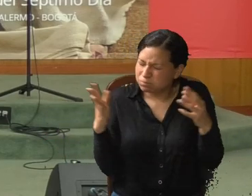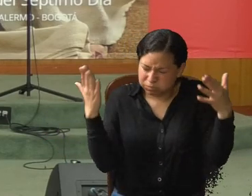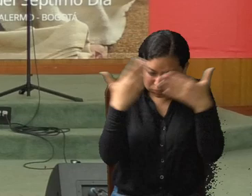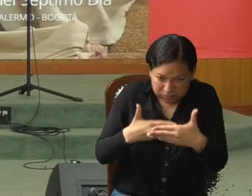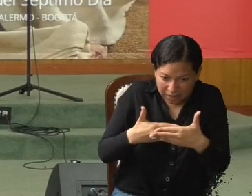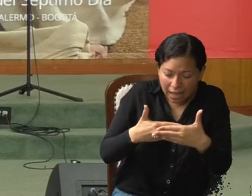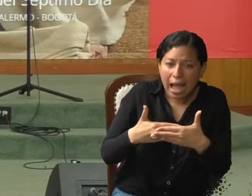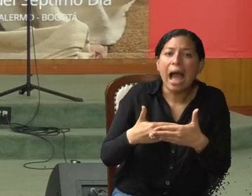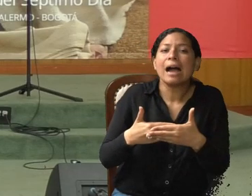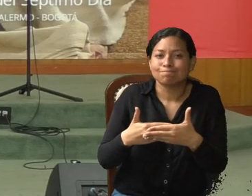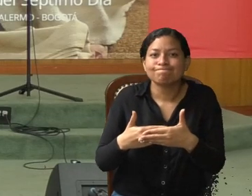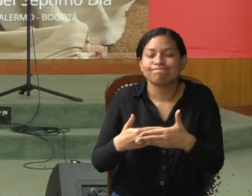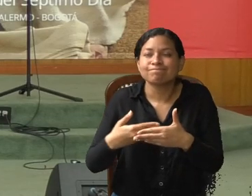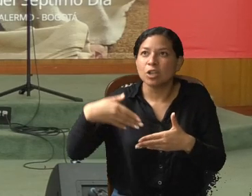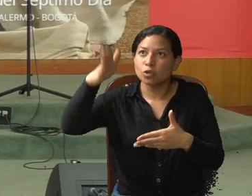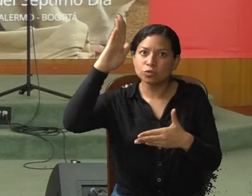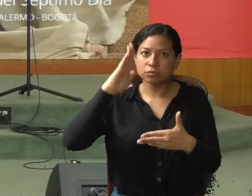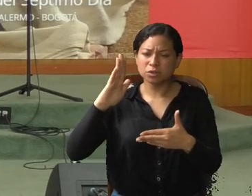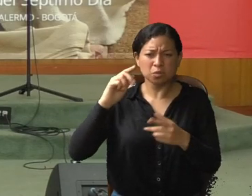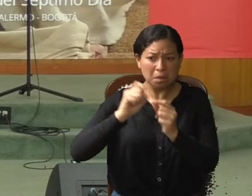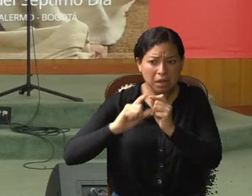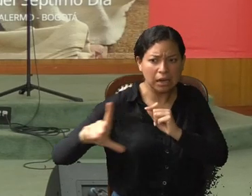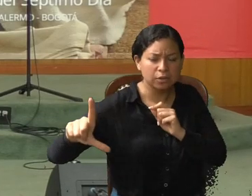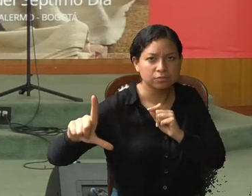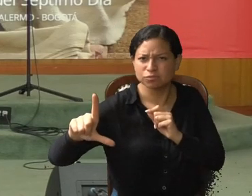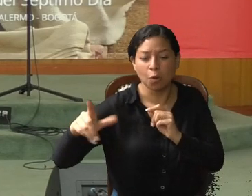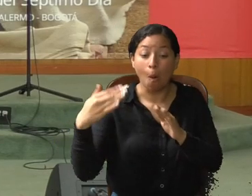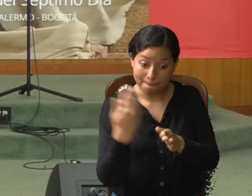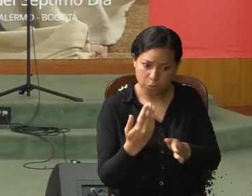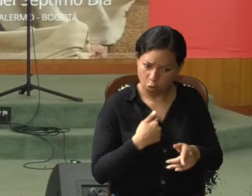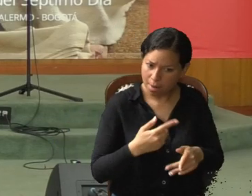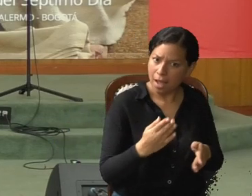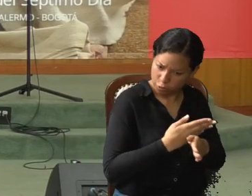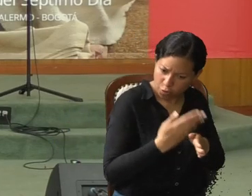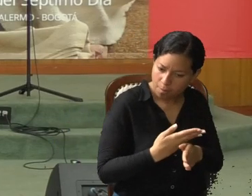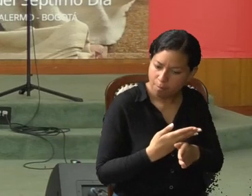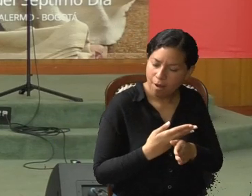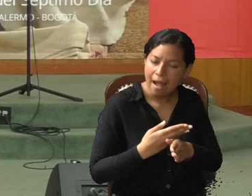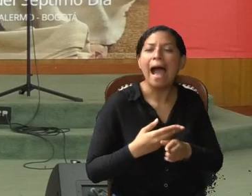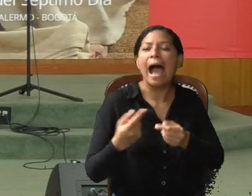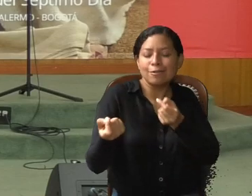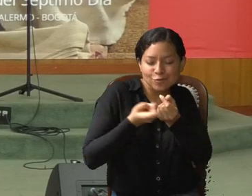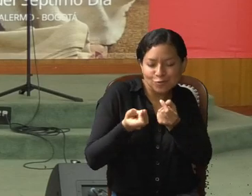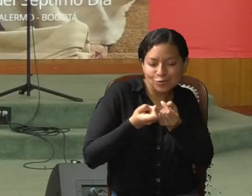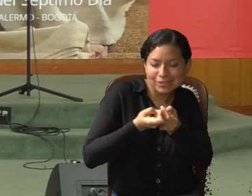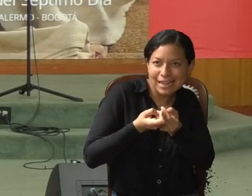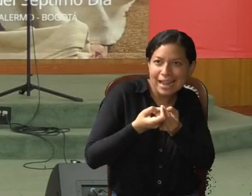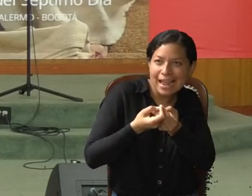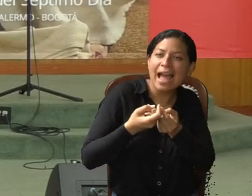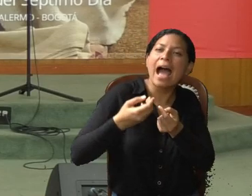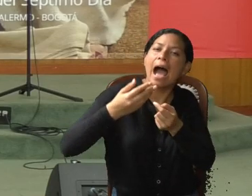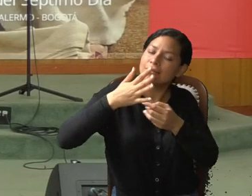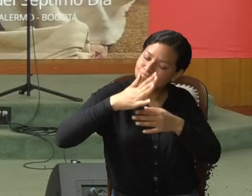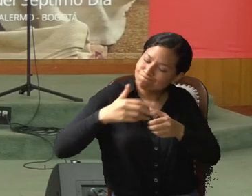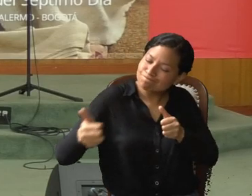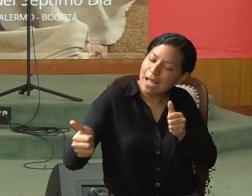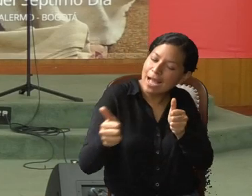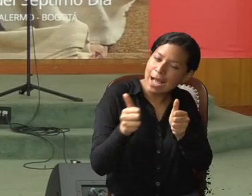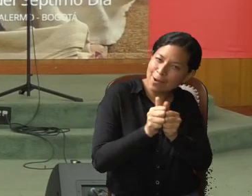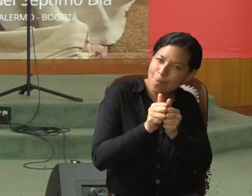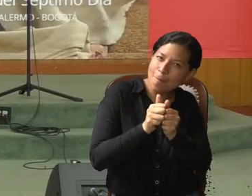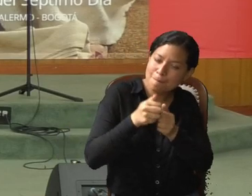Dios por medio de su Espíritu Santo no está alejado. Él está ahí, está dentro de las mismas aguas, está en el borde de las aguas y